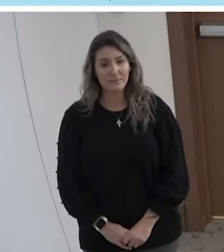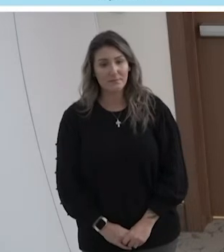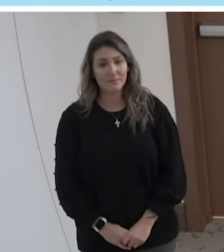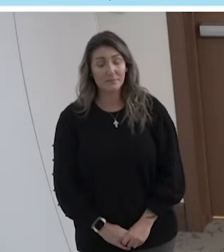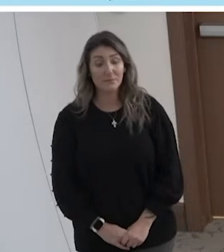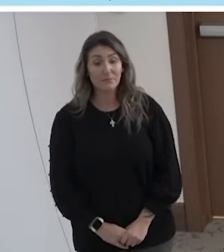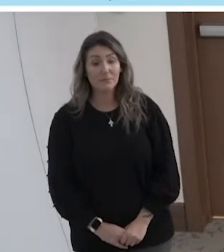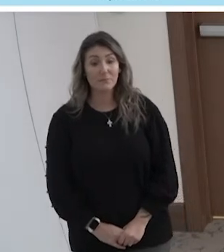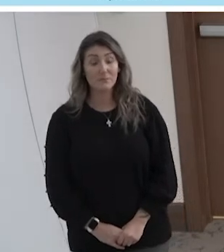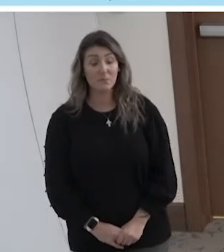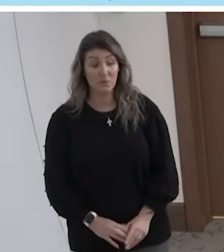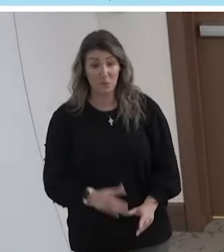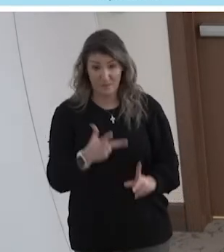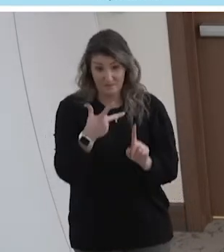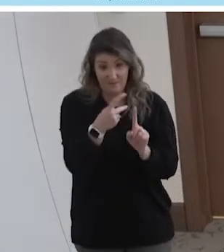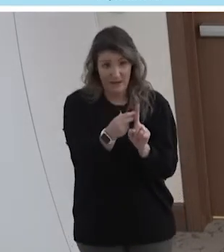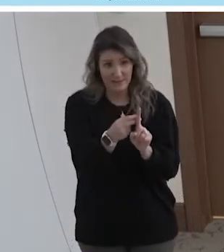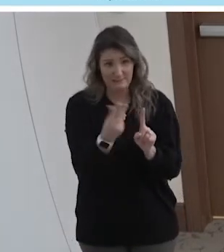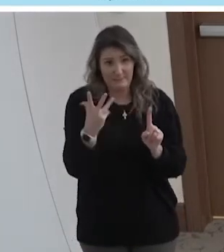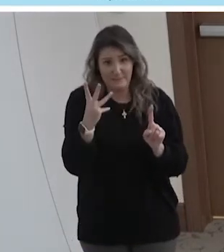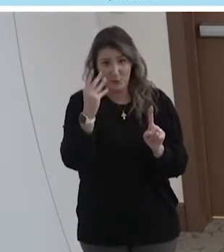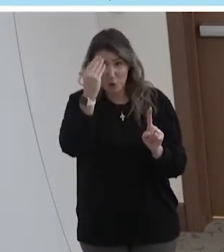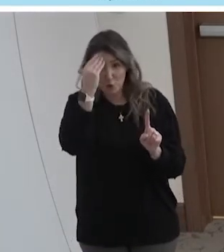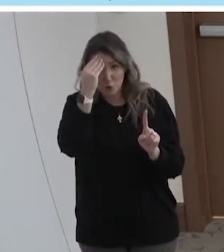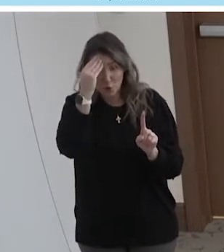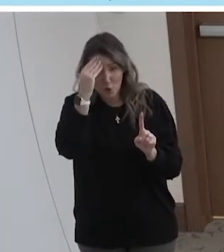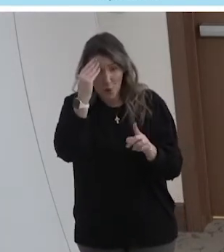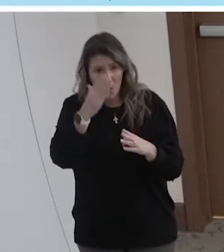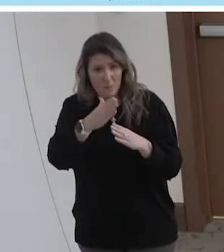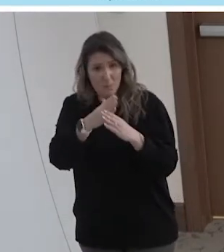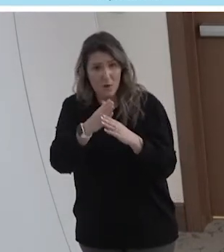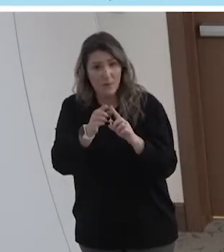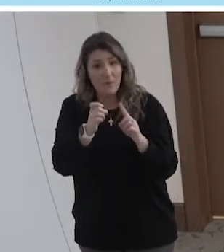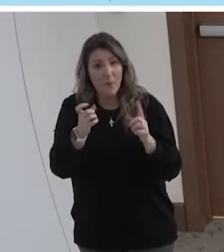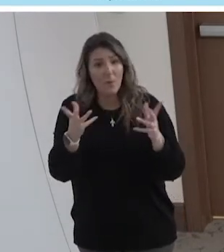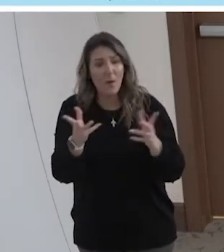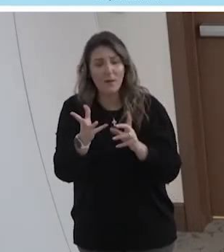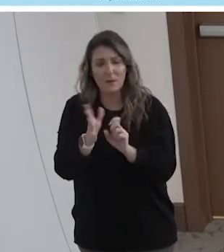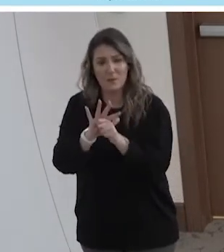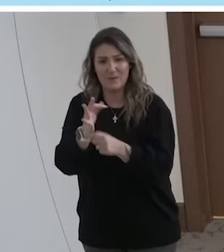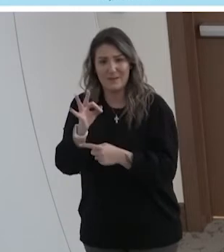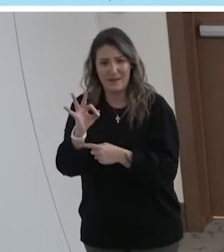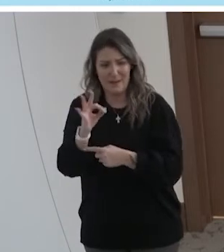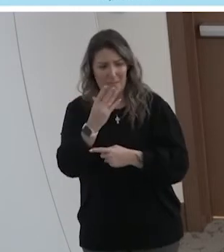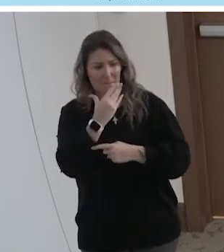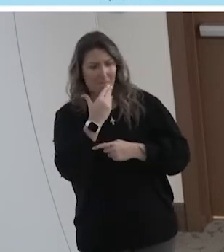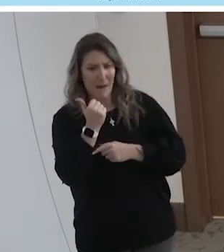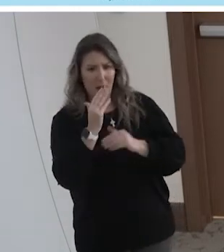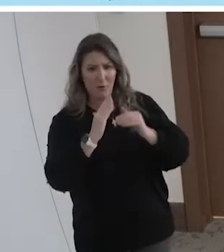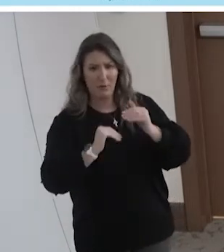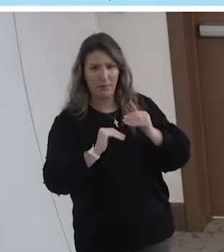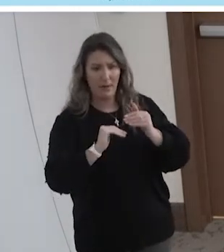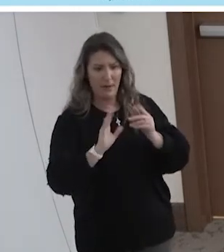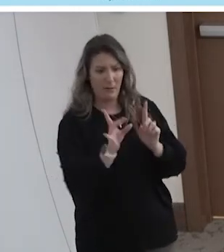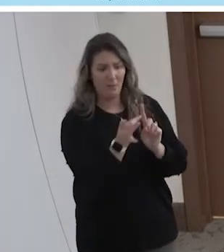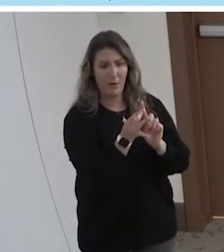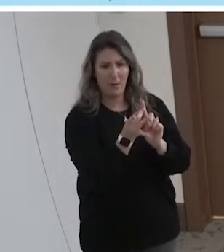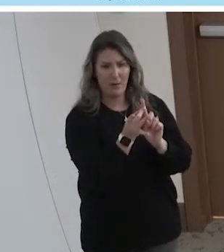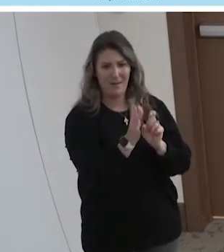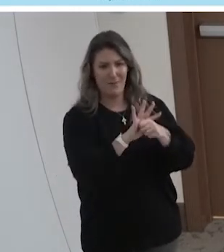we know vaccine protects against COVID-19 better than getting COVID-19